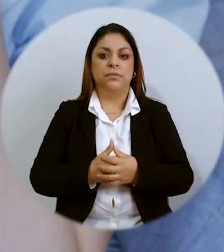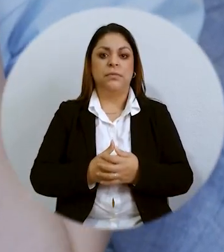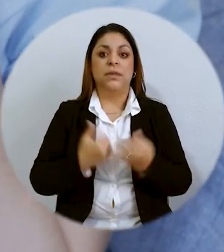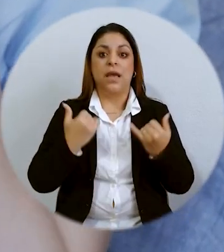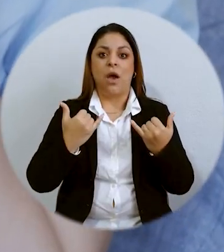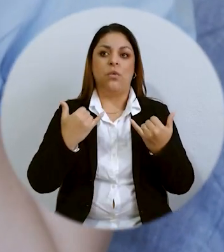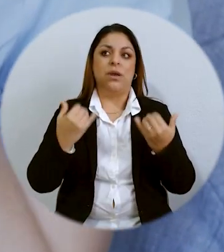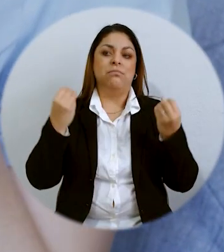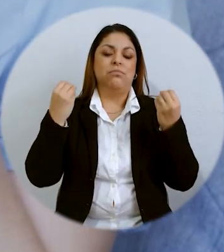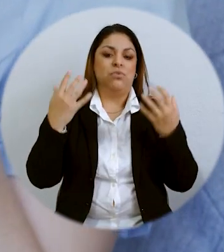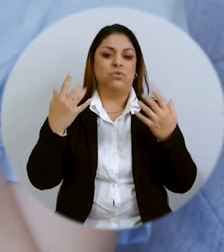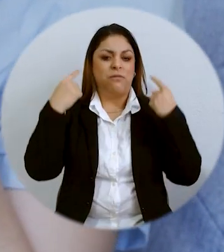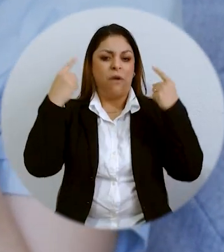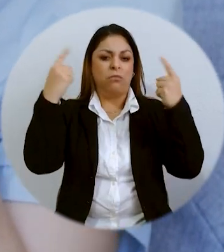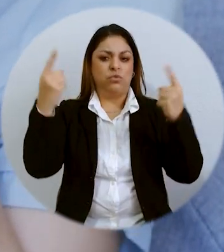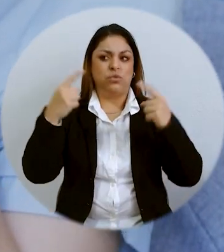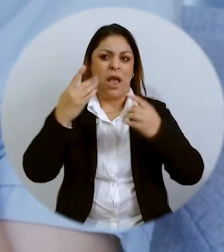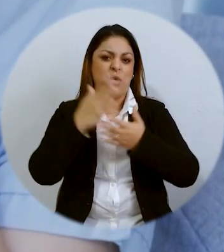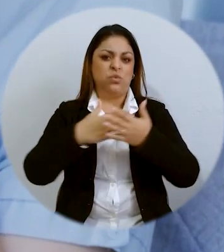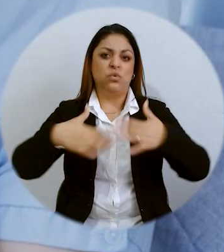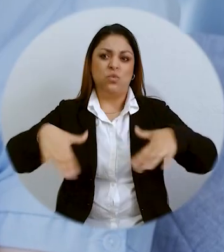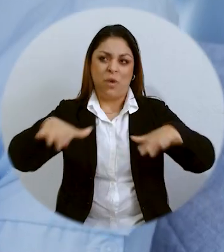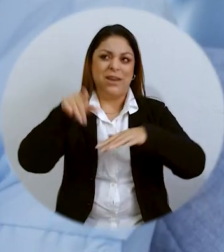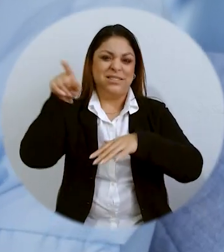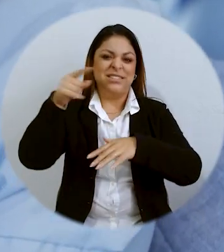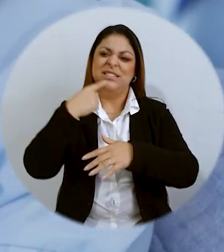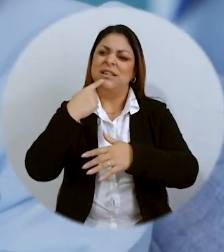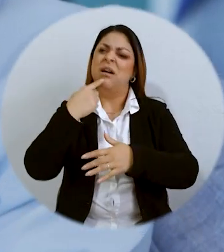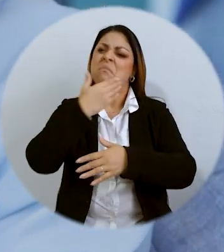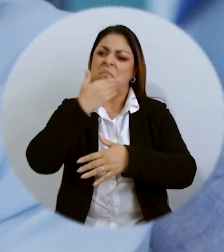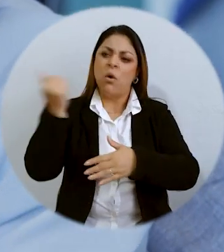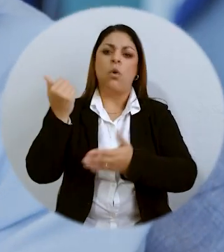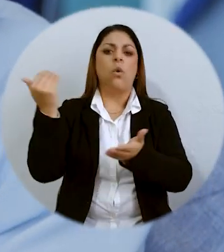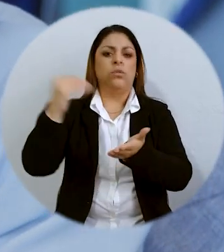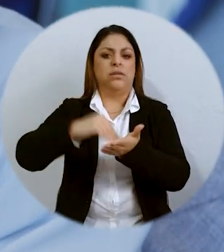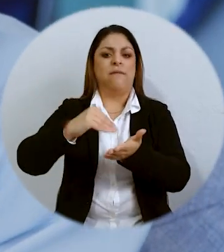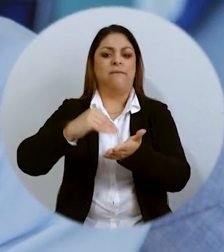tendencia que hay en algunos lugares de volver al lápiz y al